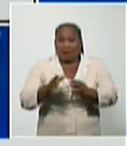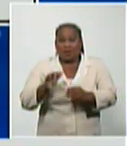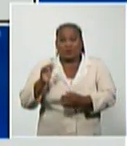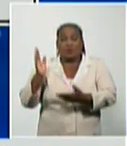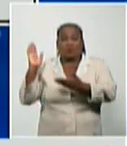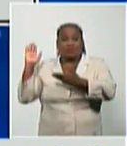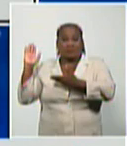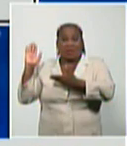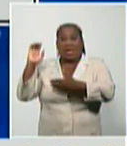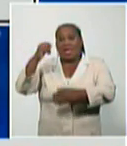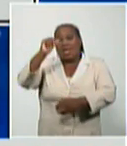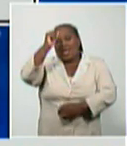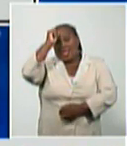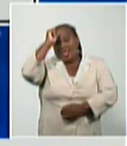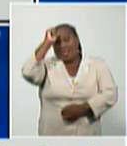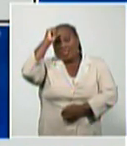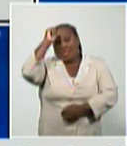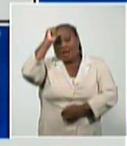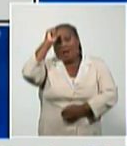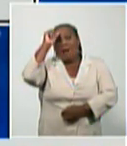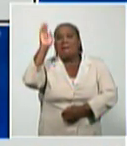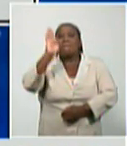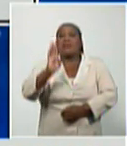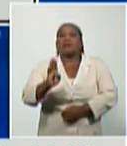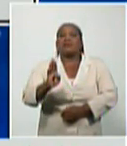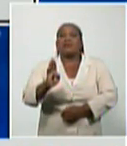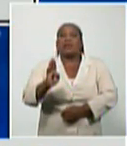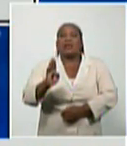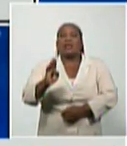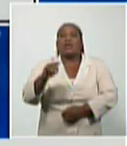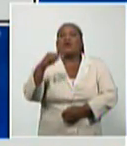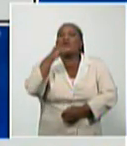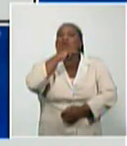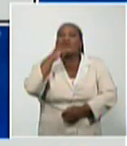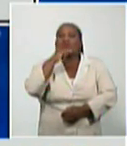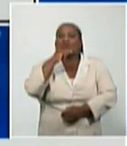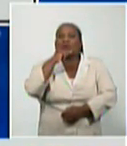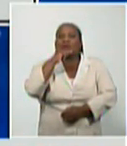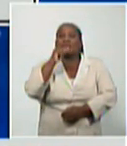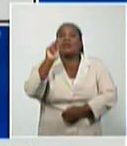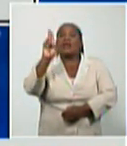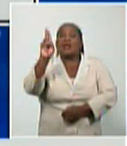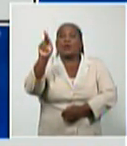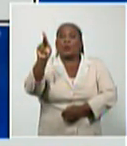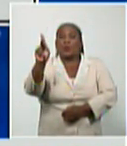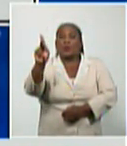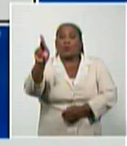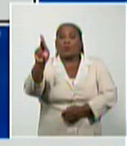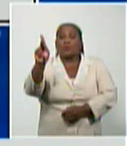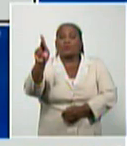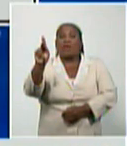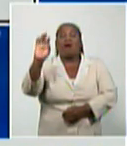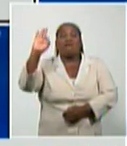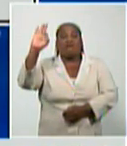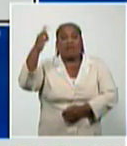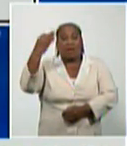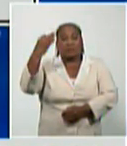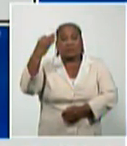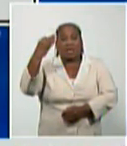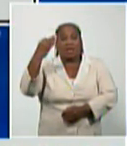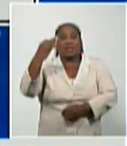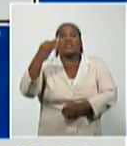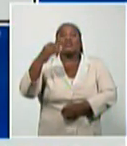India, Brasil, Rusia, el Reino Unido, Francia, Turquía, Italia, España